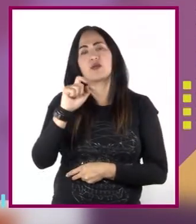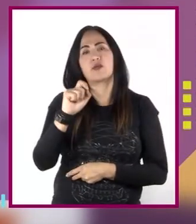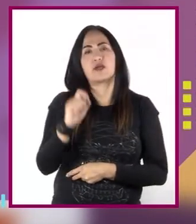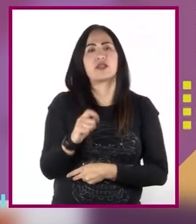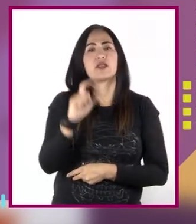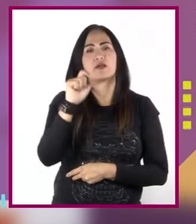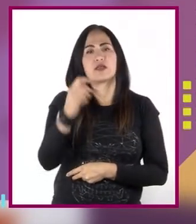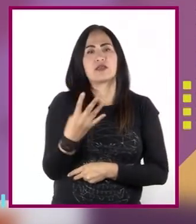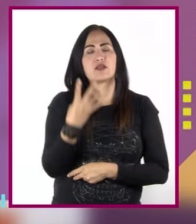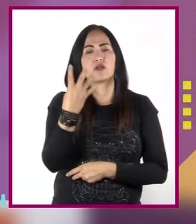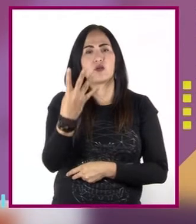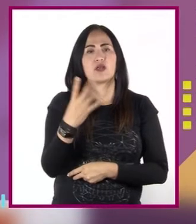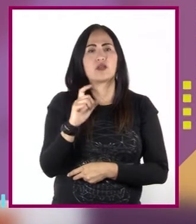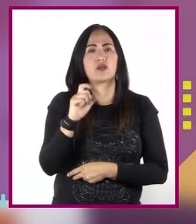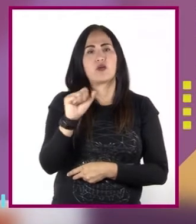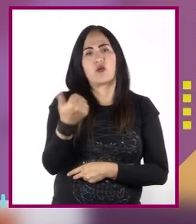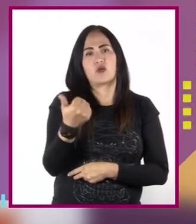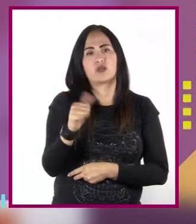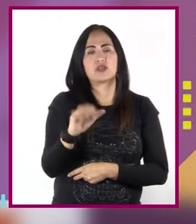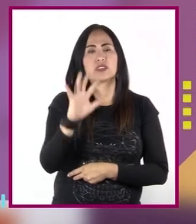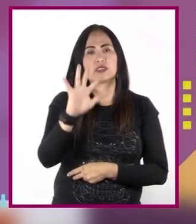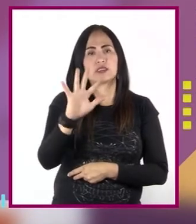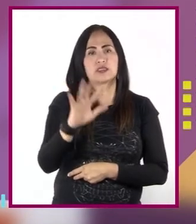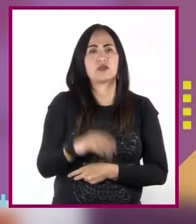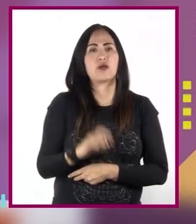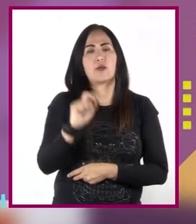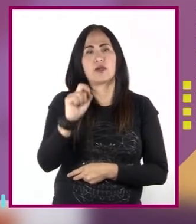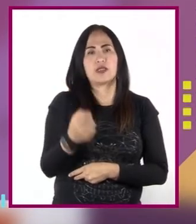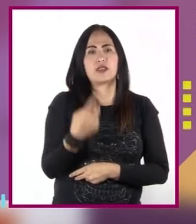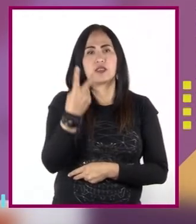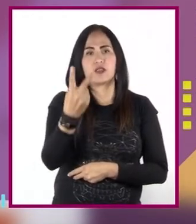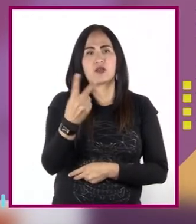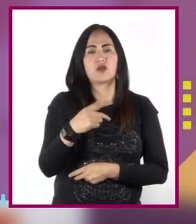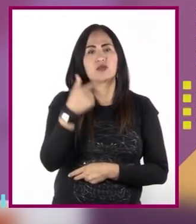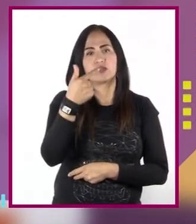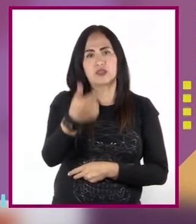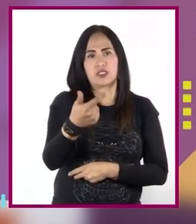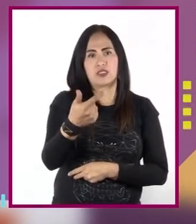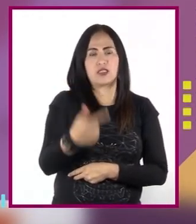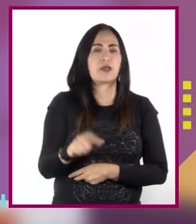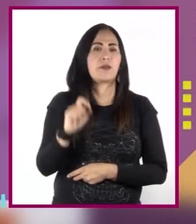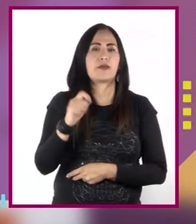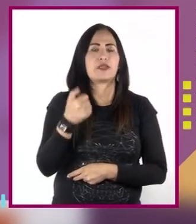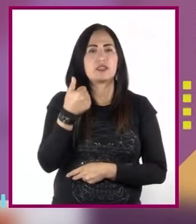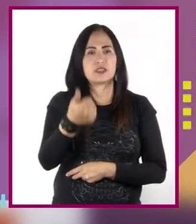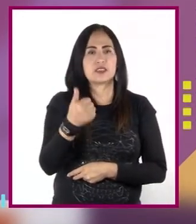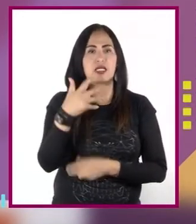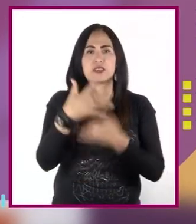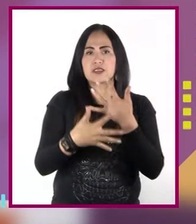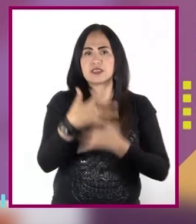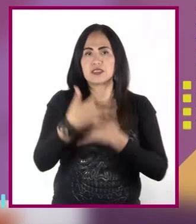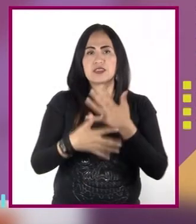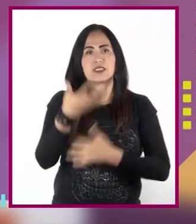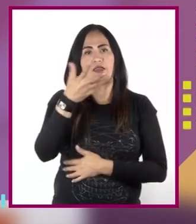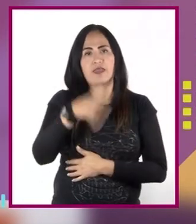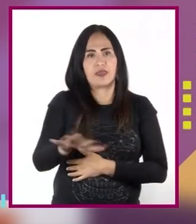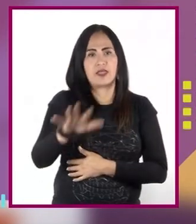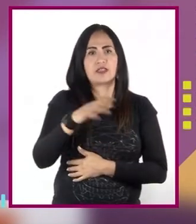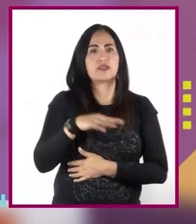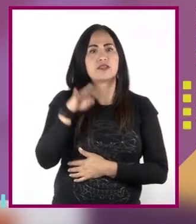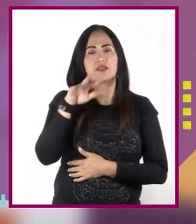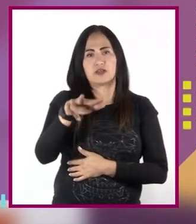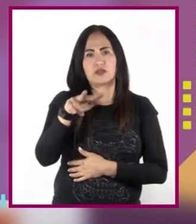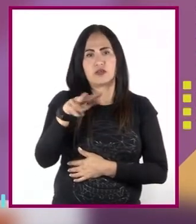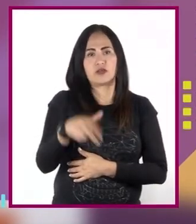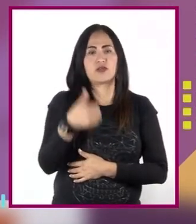20, 24, 11, 5, 22, 7, 26, 15, 10,